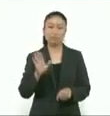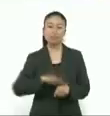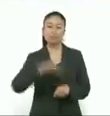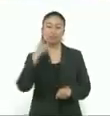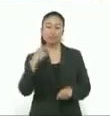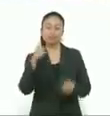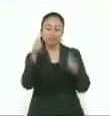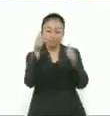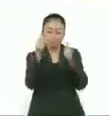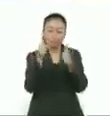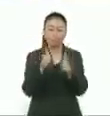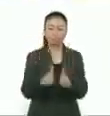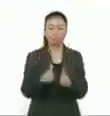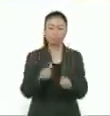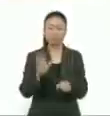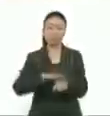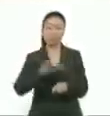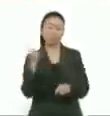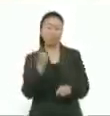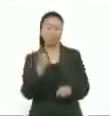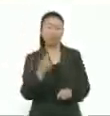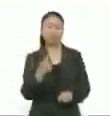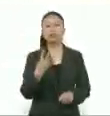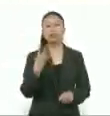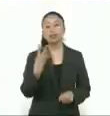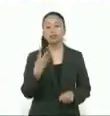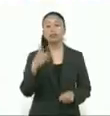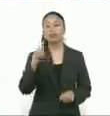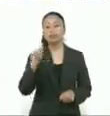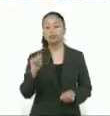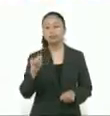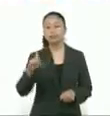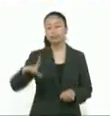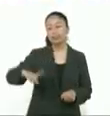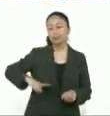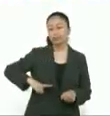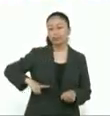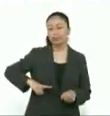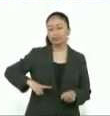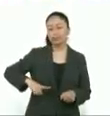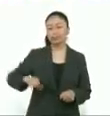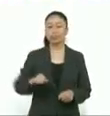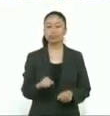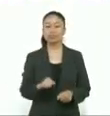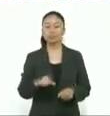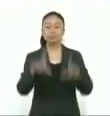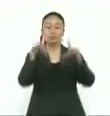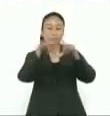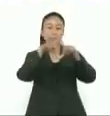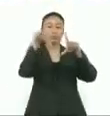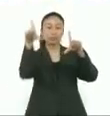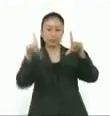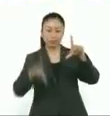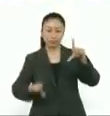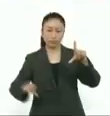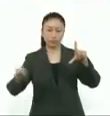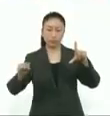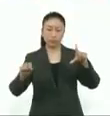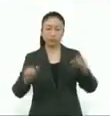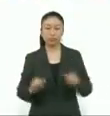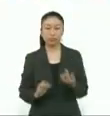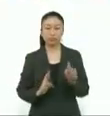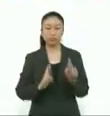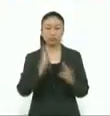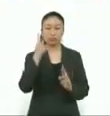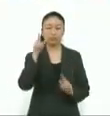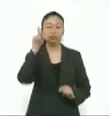estamos aquí, porque la cuarta transformación del Estado mexicano y de México pasa por la